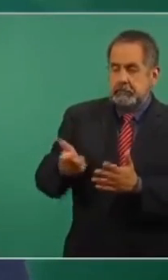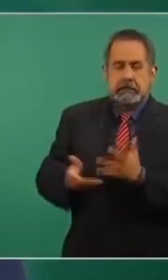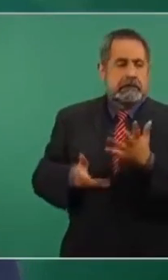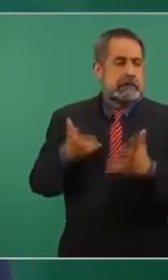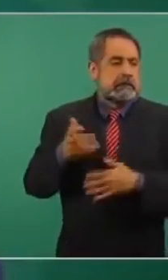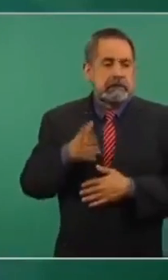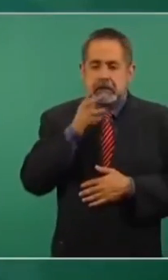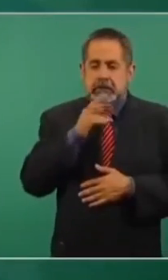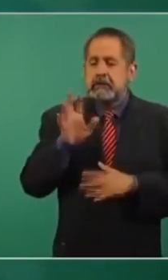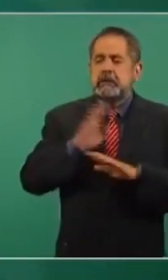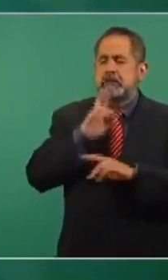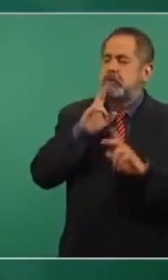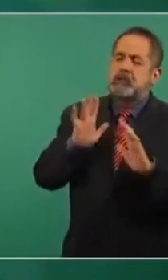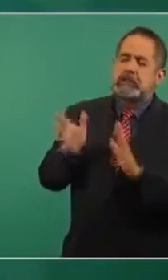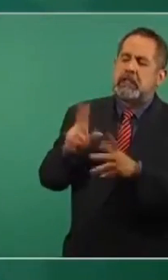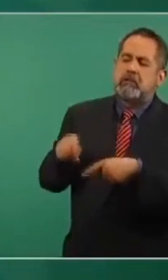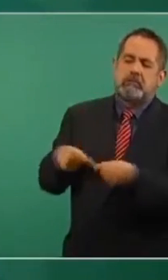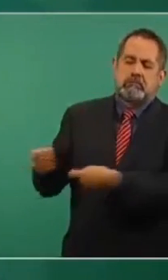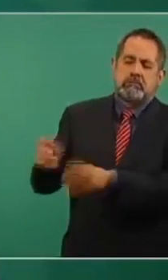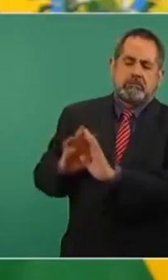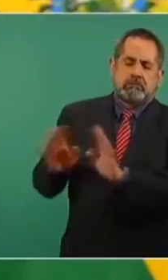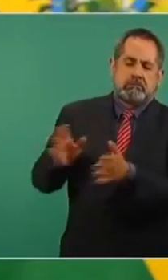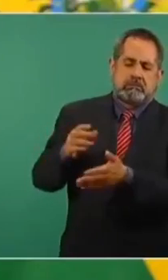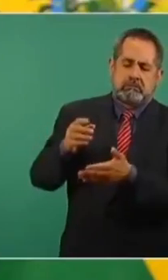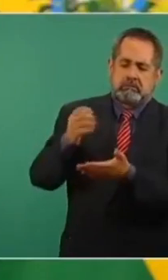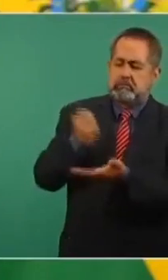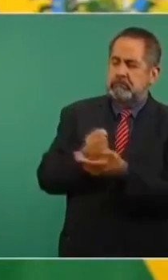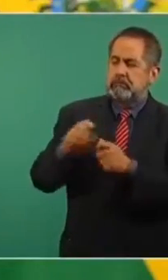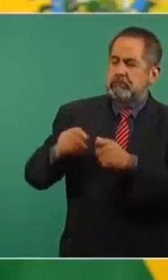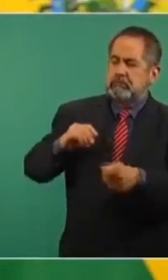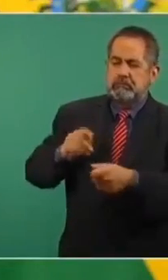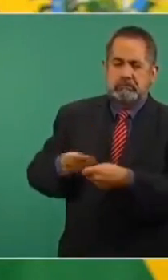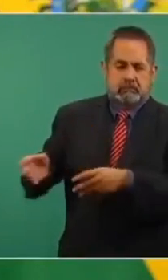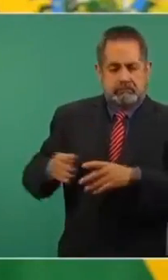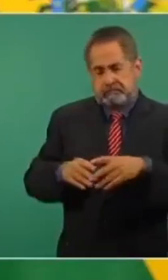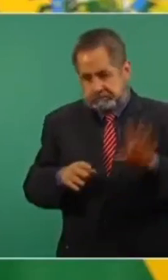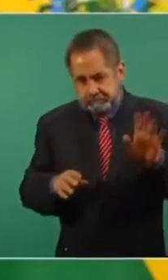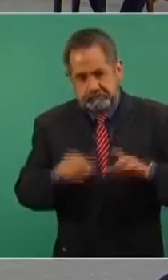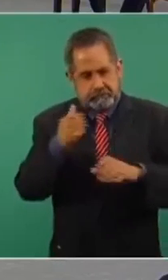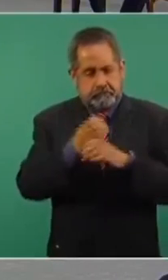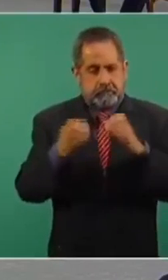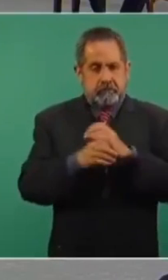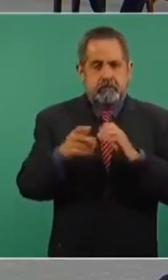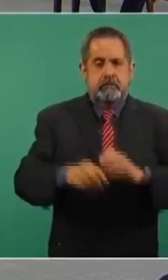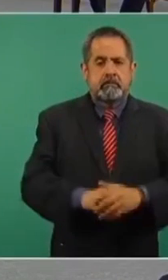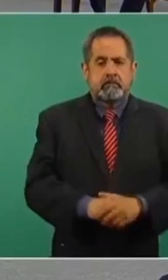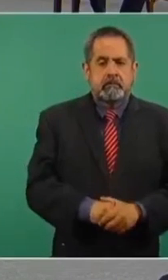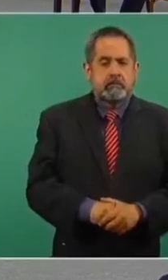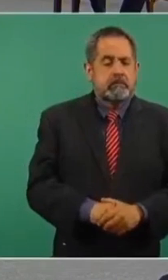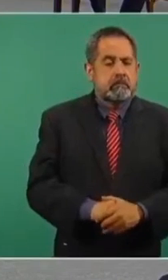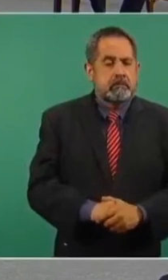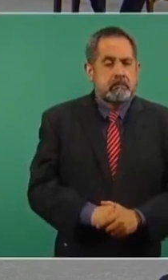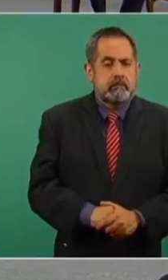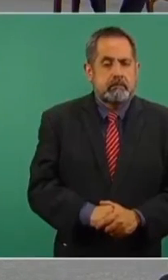impuestos, prefieren entregar las concesiones. Pero ese es otro asunto. Muy bien, vamos